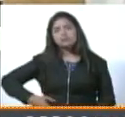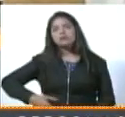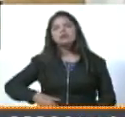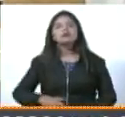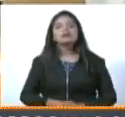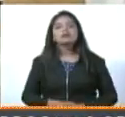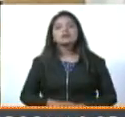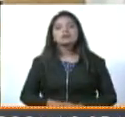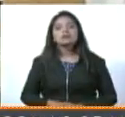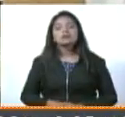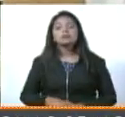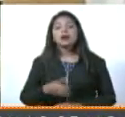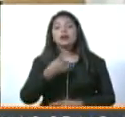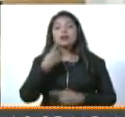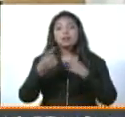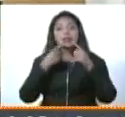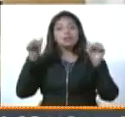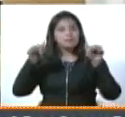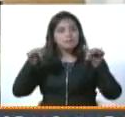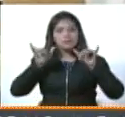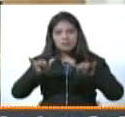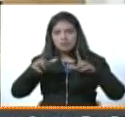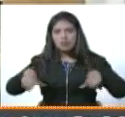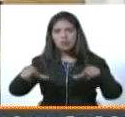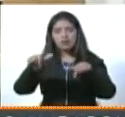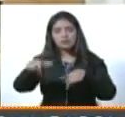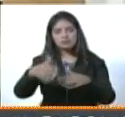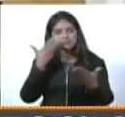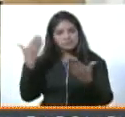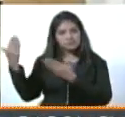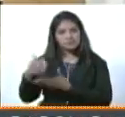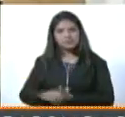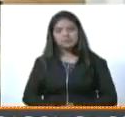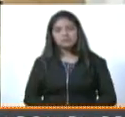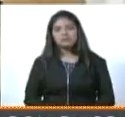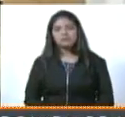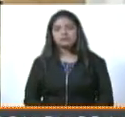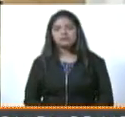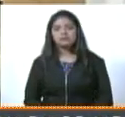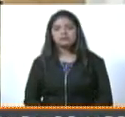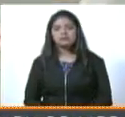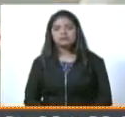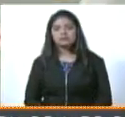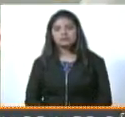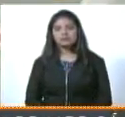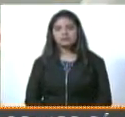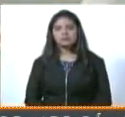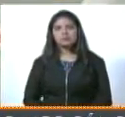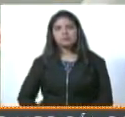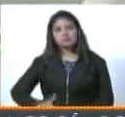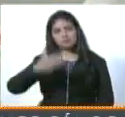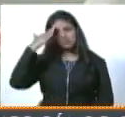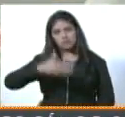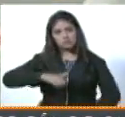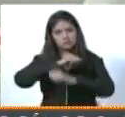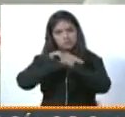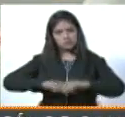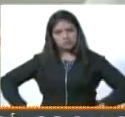va a declarar desde aquí, desde la CEOFAN. Escuchen. Comando Estratégico Operacional de la Fuerza Armada Nacional